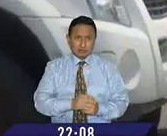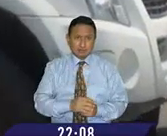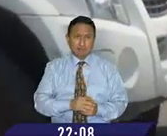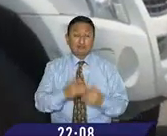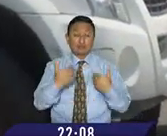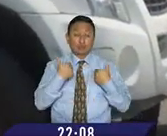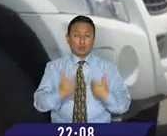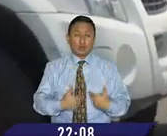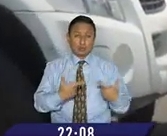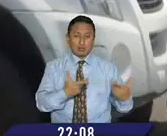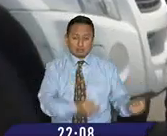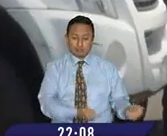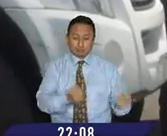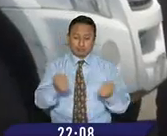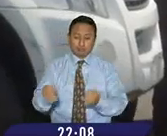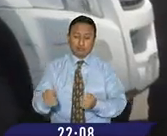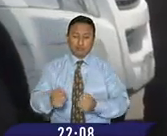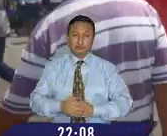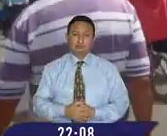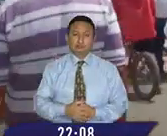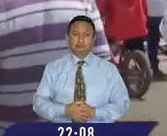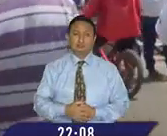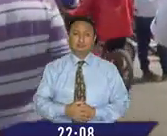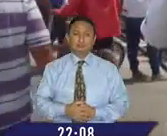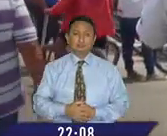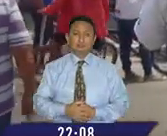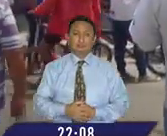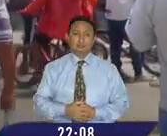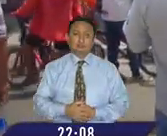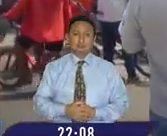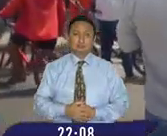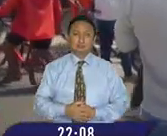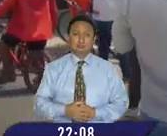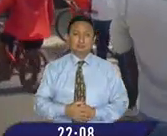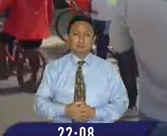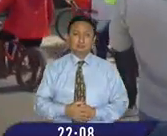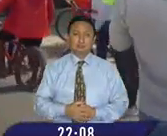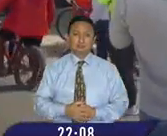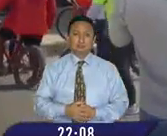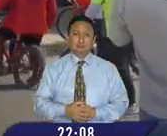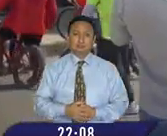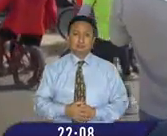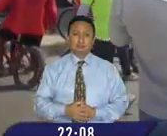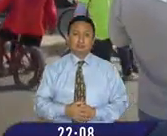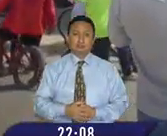los cadáveres. Desde la provincia de Santa Elena, informó Darwin Villao.